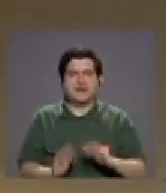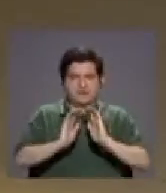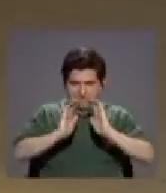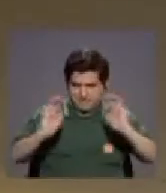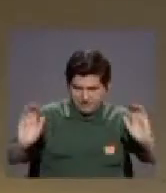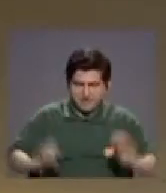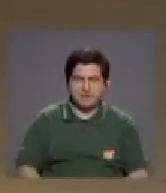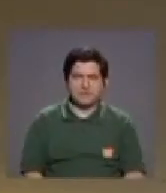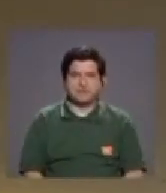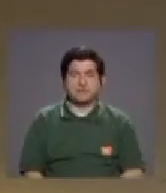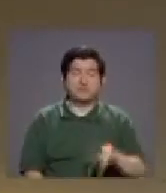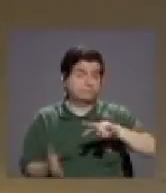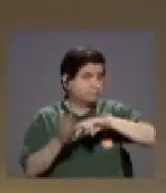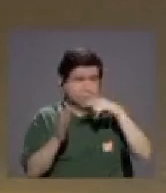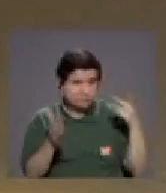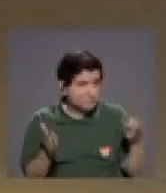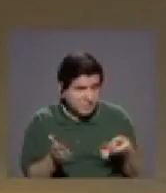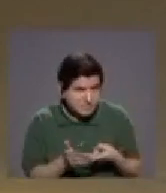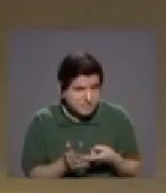Herediano,